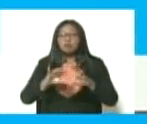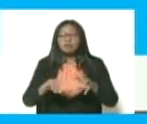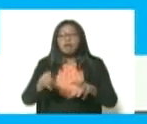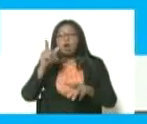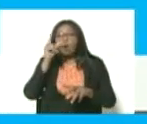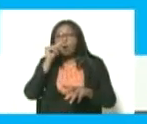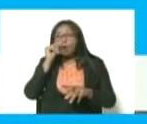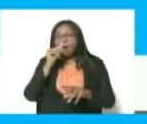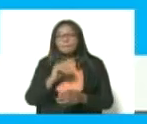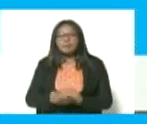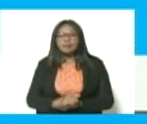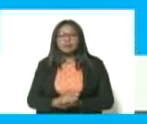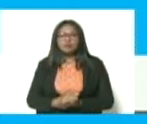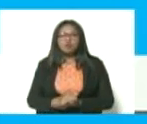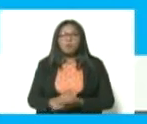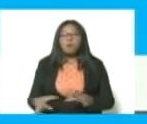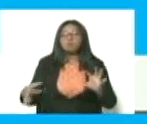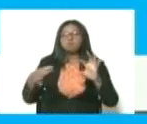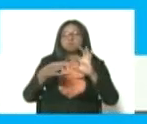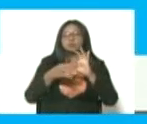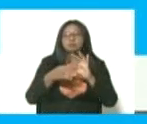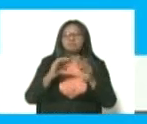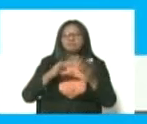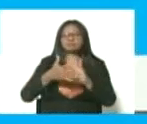Shannon como enlace para